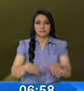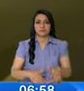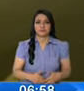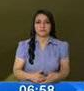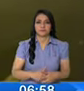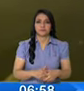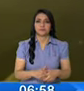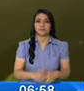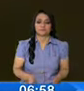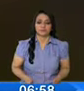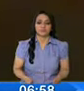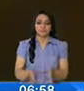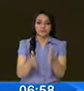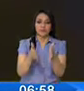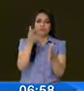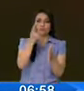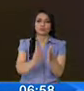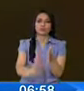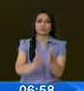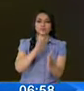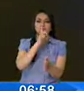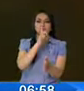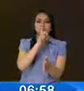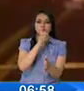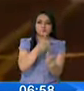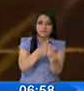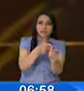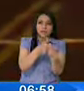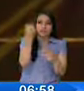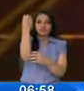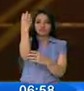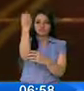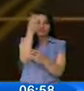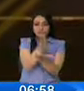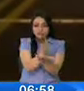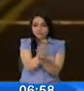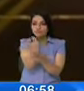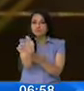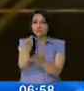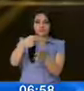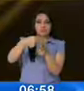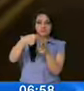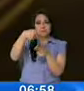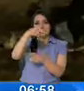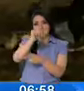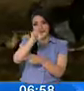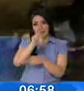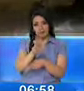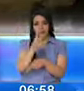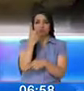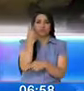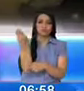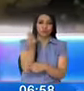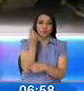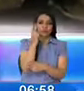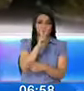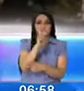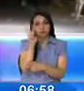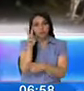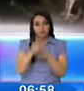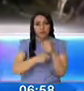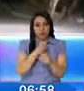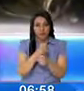la Panamericana Sur de Latacunga, a la altura de los semáforos de ingreso a la Ciudadela Patria, dos jóvenes de 22 y 25